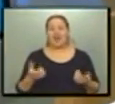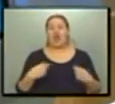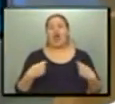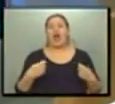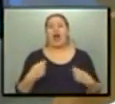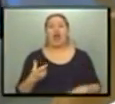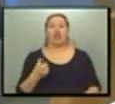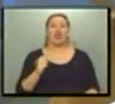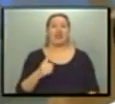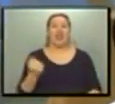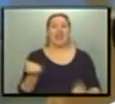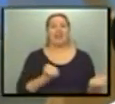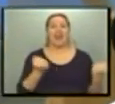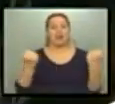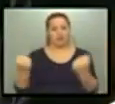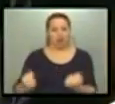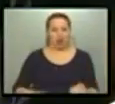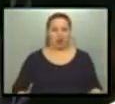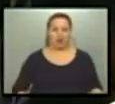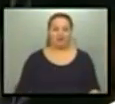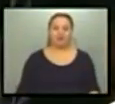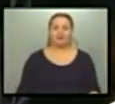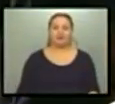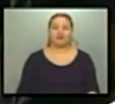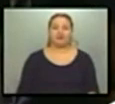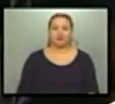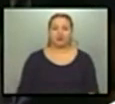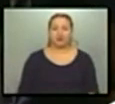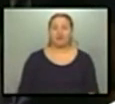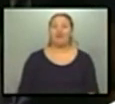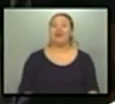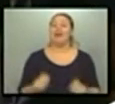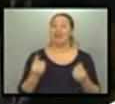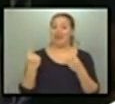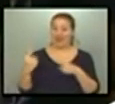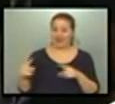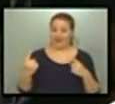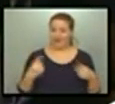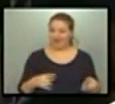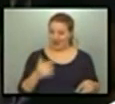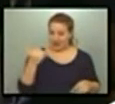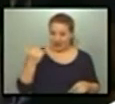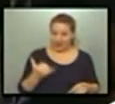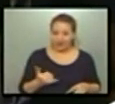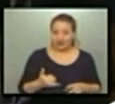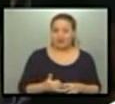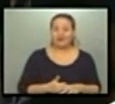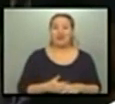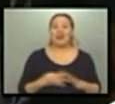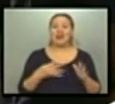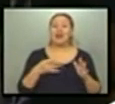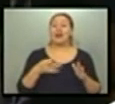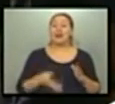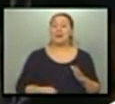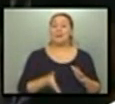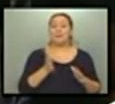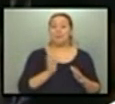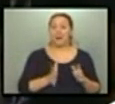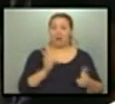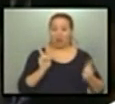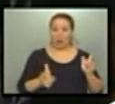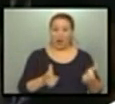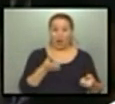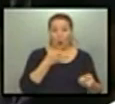también. Ahí está. Bueno, a ver, miren qué diferencia que encontramos. Los jeans comercializados en los